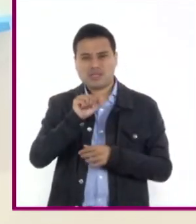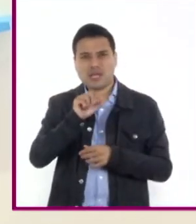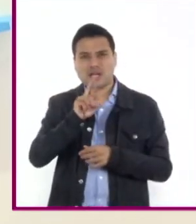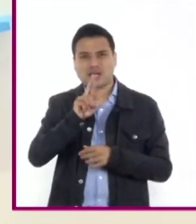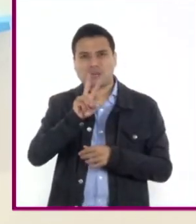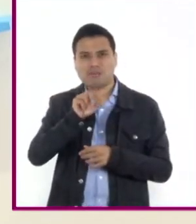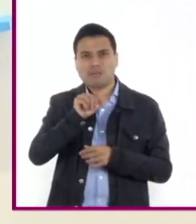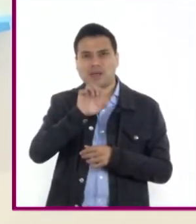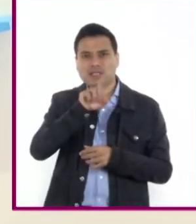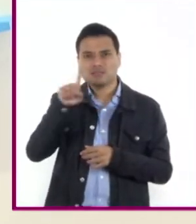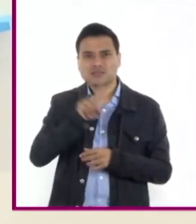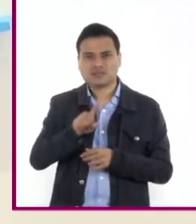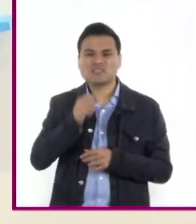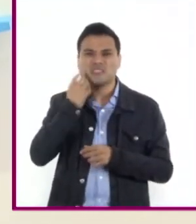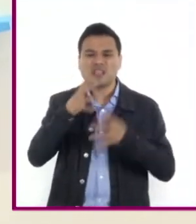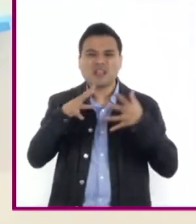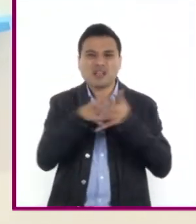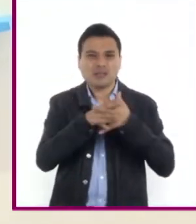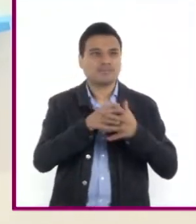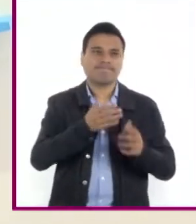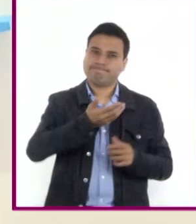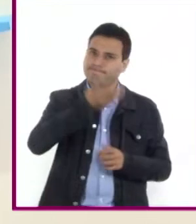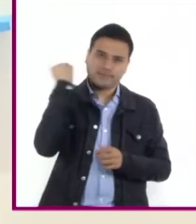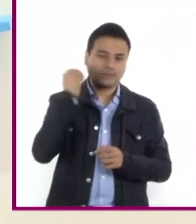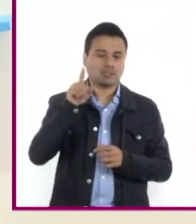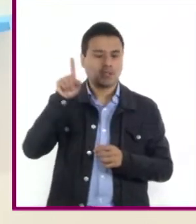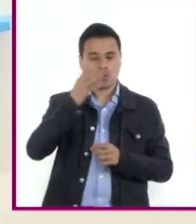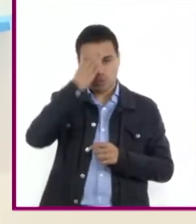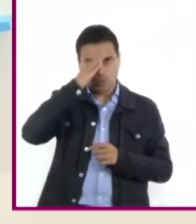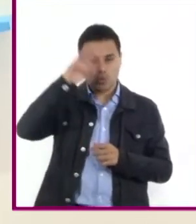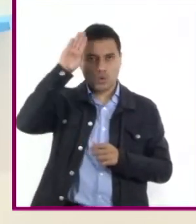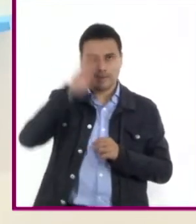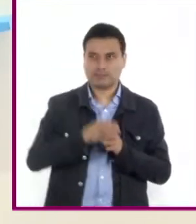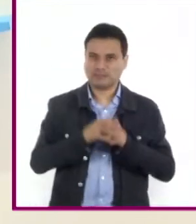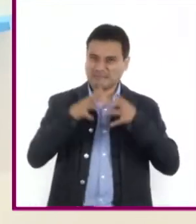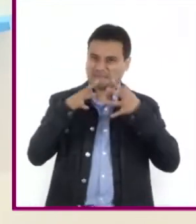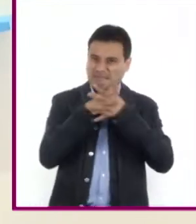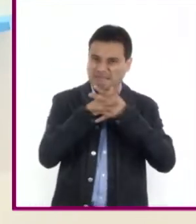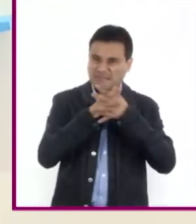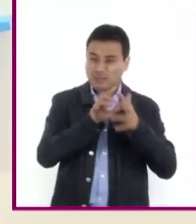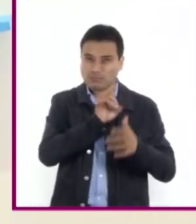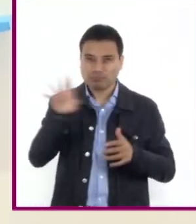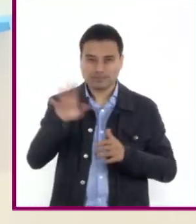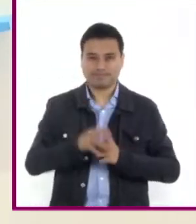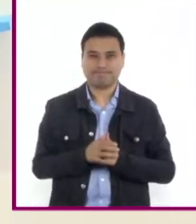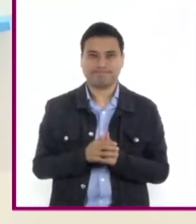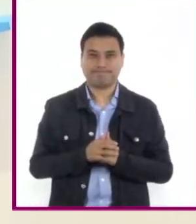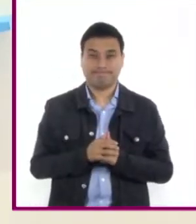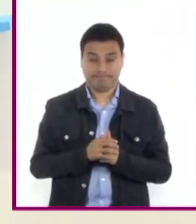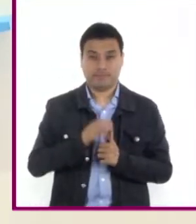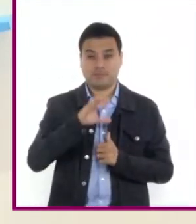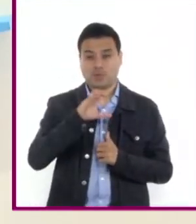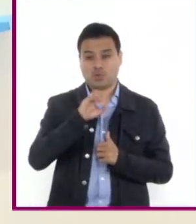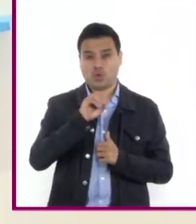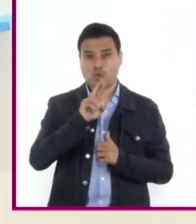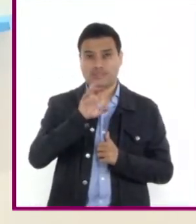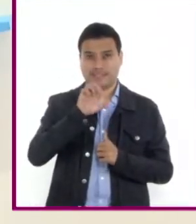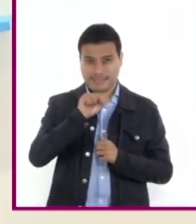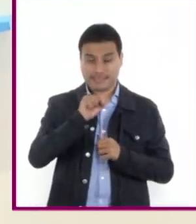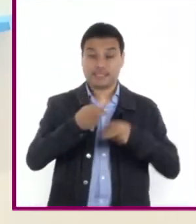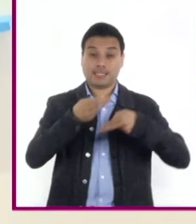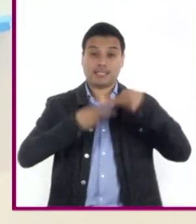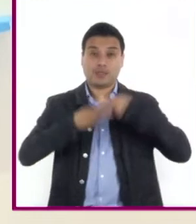al conquistador para que regresara a Cuba. Sin embargo, no lo logró. Triunfante, Cortés regresó